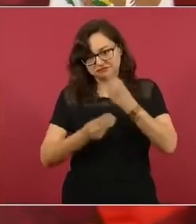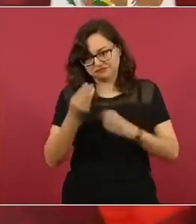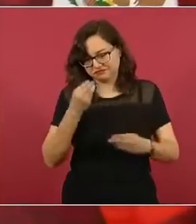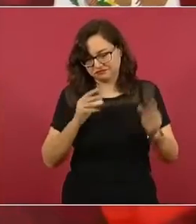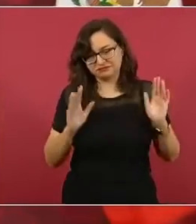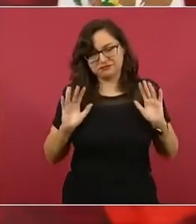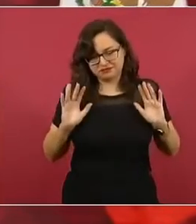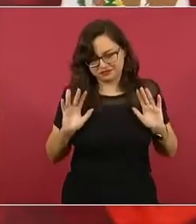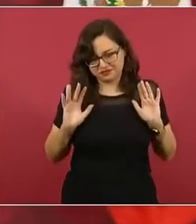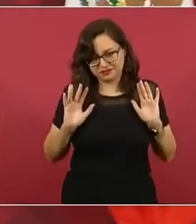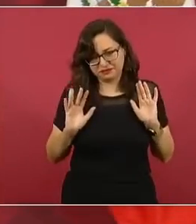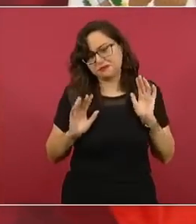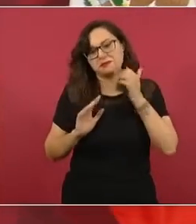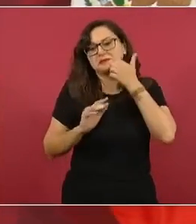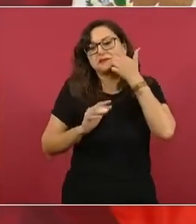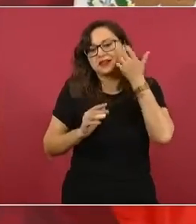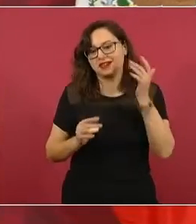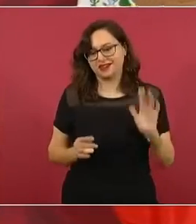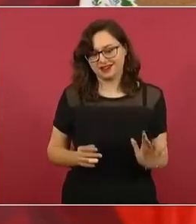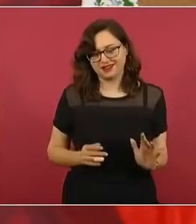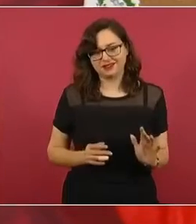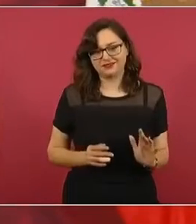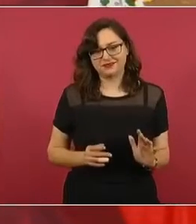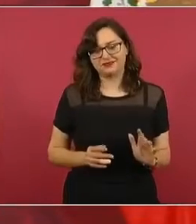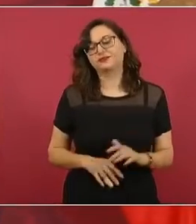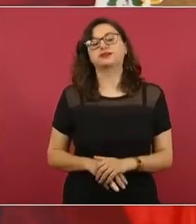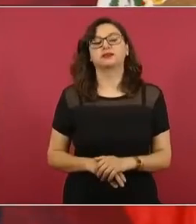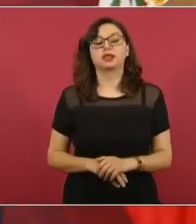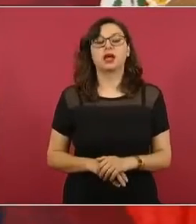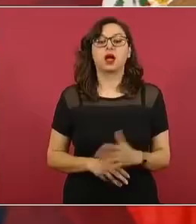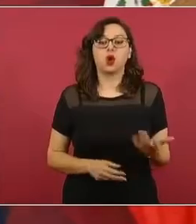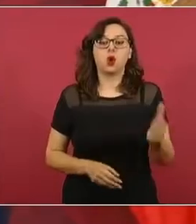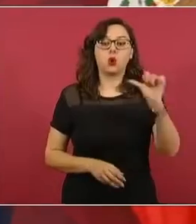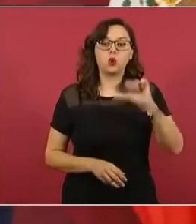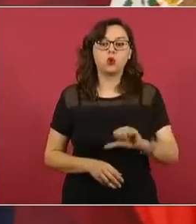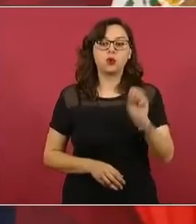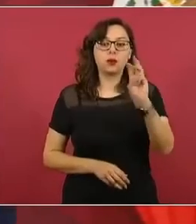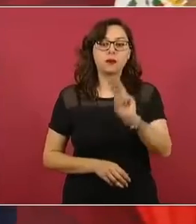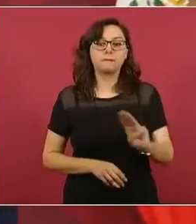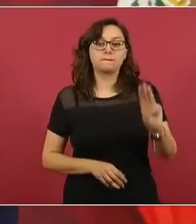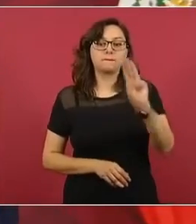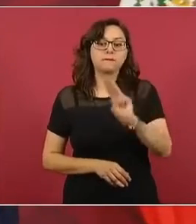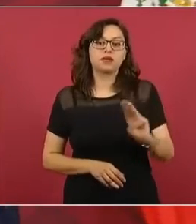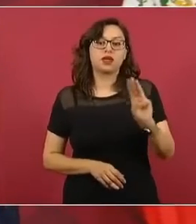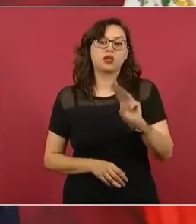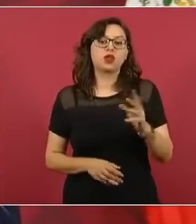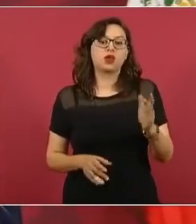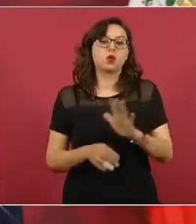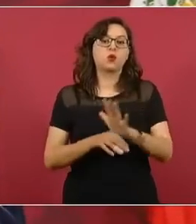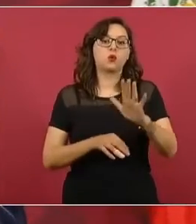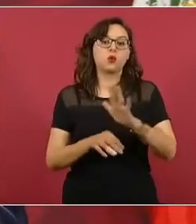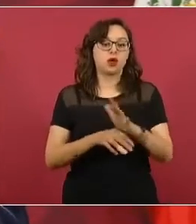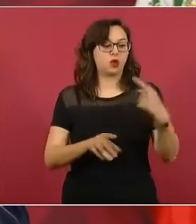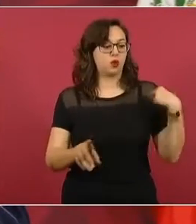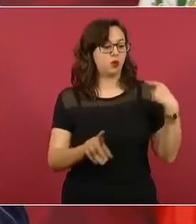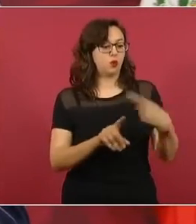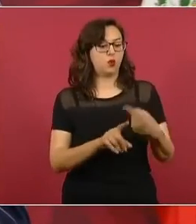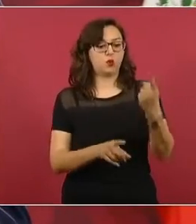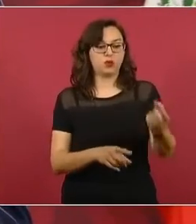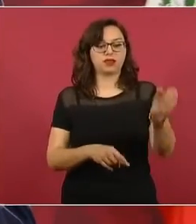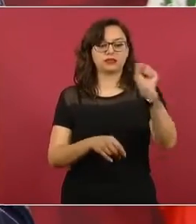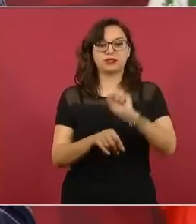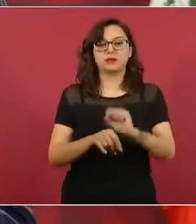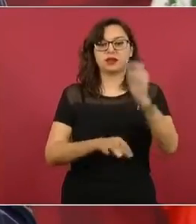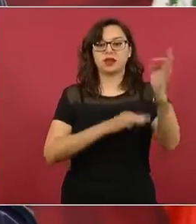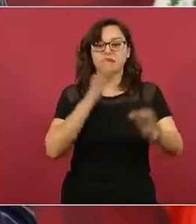Este miércoles hay la sección de quién es quién en las mentiras.